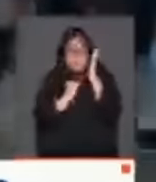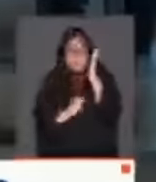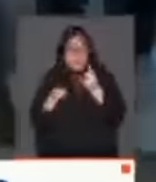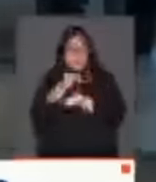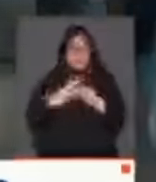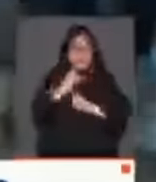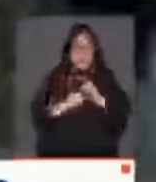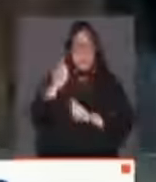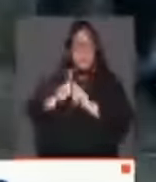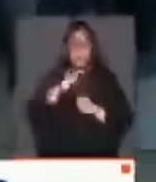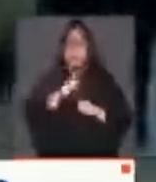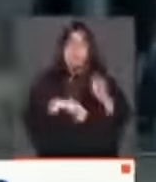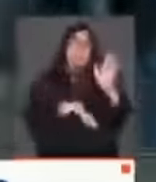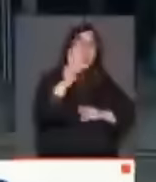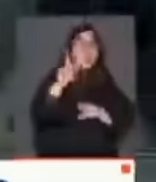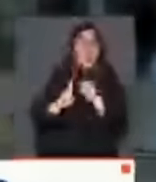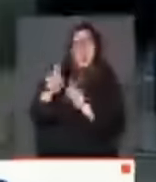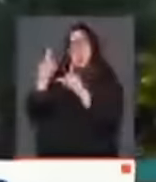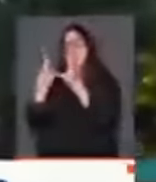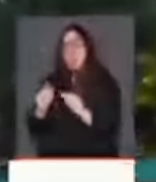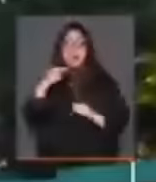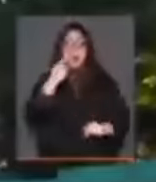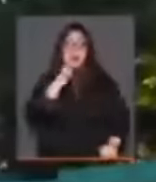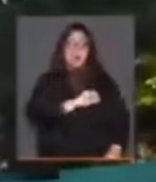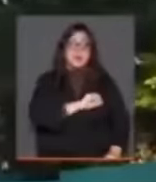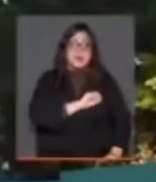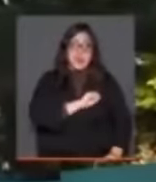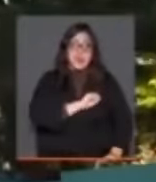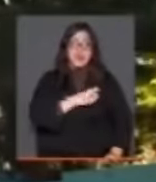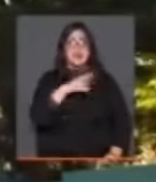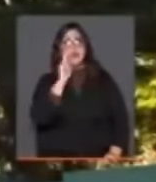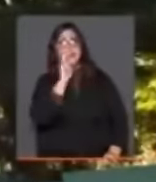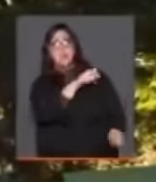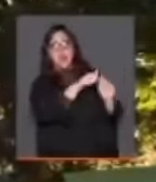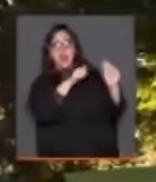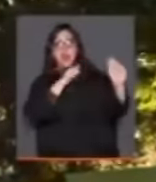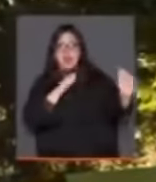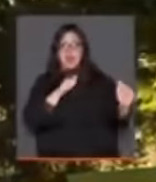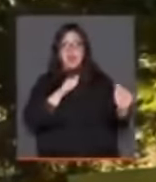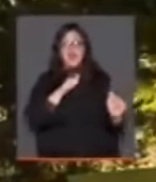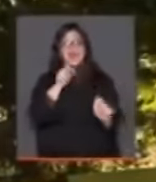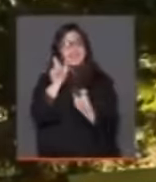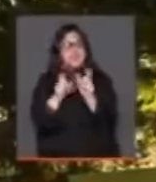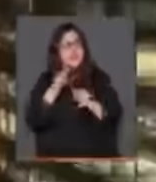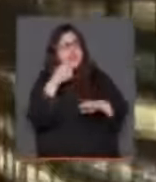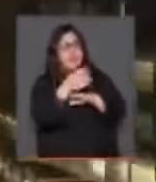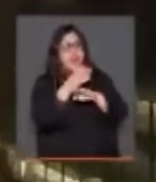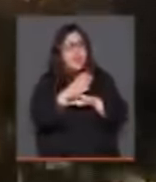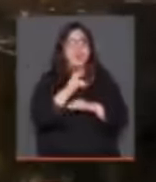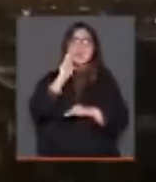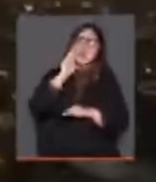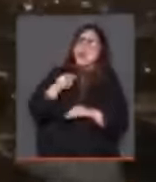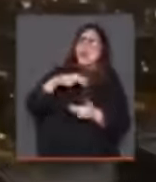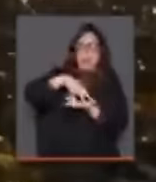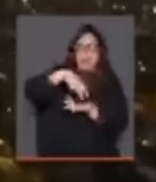algunos les gusta más, a otros menos, pero en Santiago, ¿quién no lo ha visto desde lejos? ¿Quién no ha ido? ¿Quién no ha escuchado del